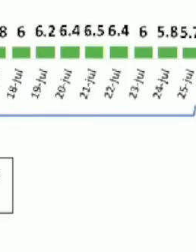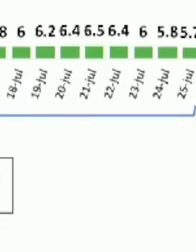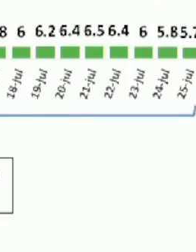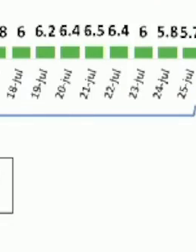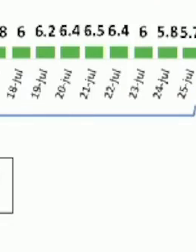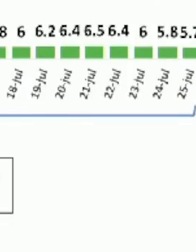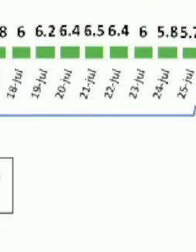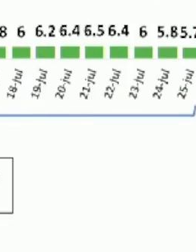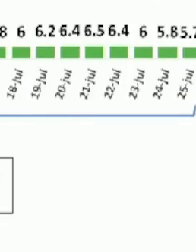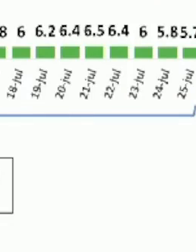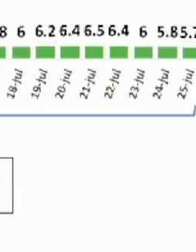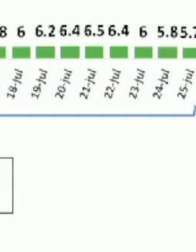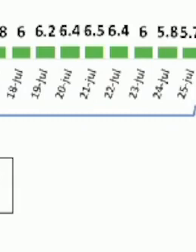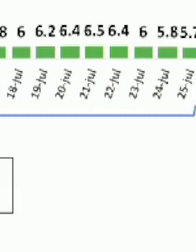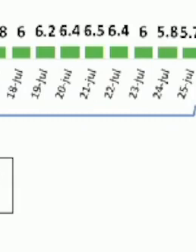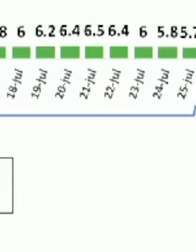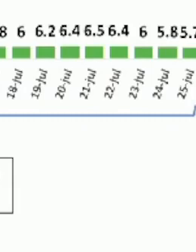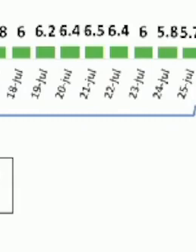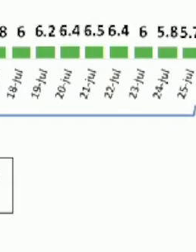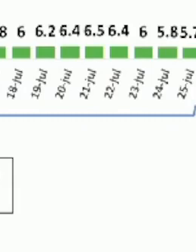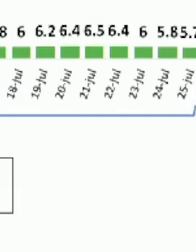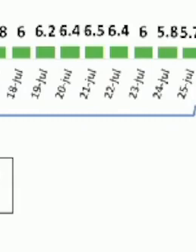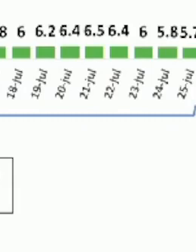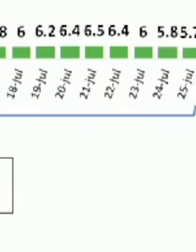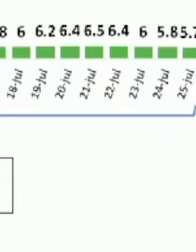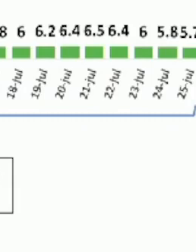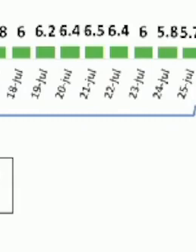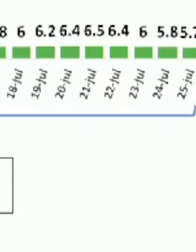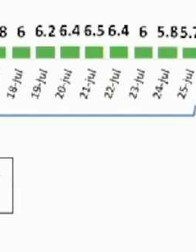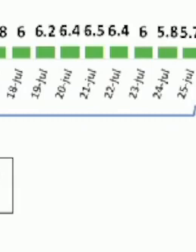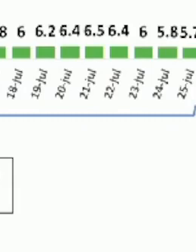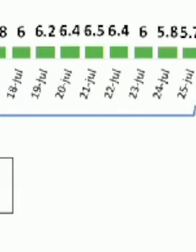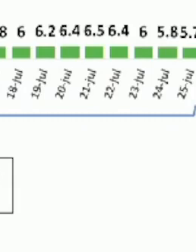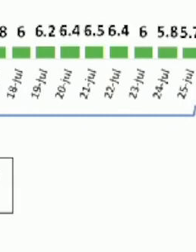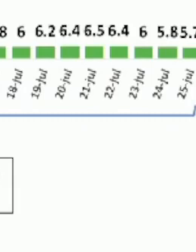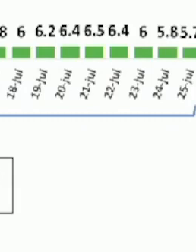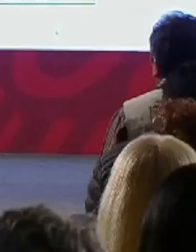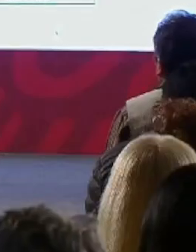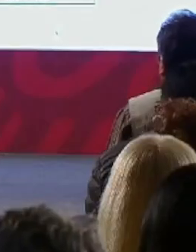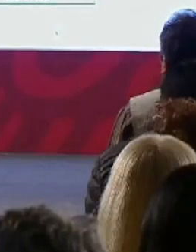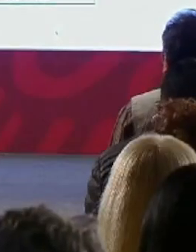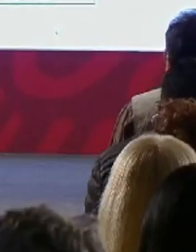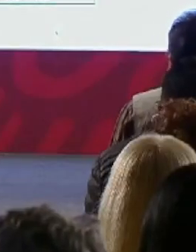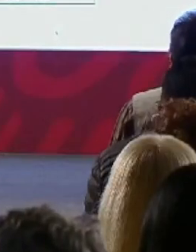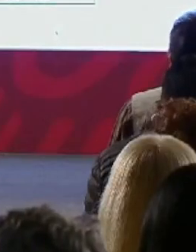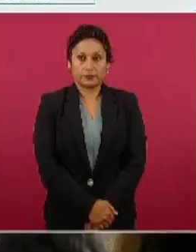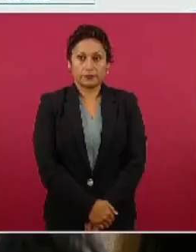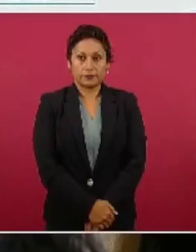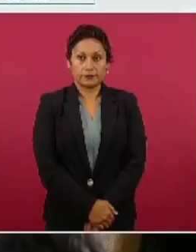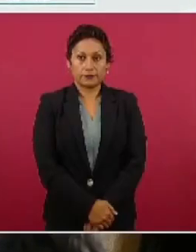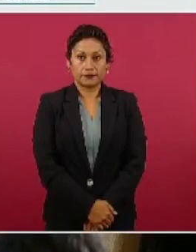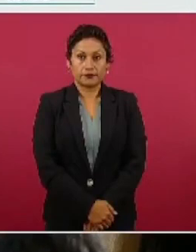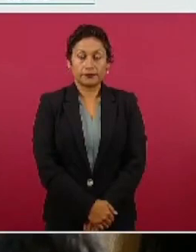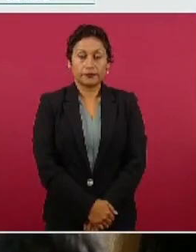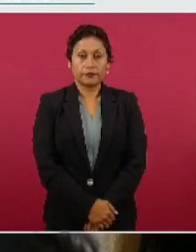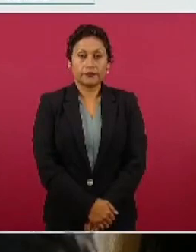cuando entramos, en el promedio del 2018, 56 mil barriles